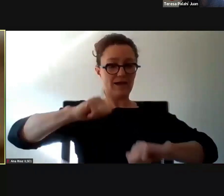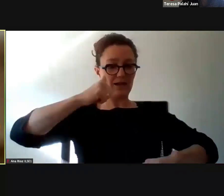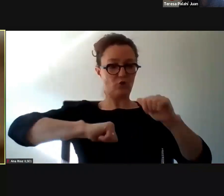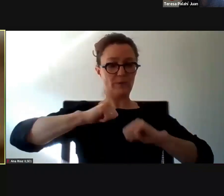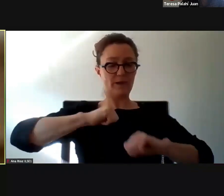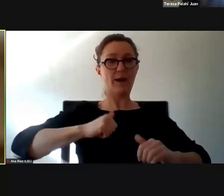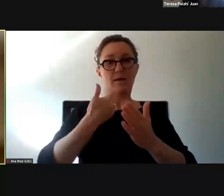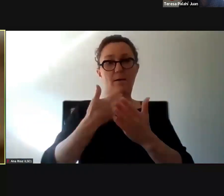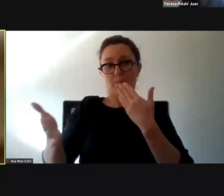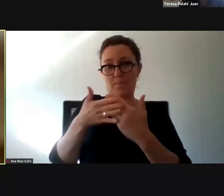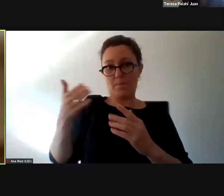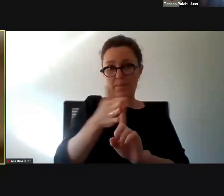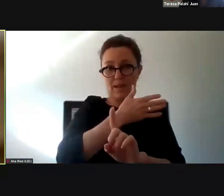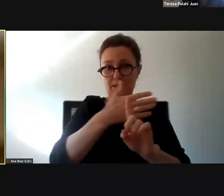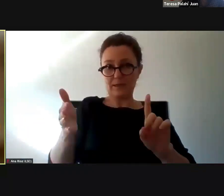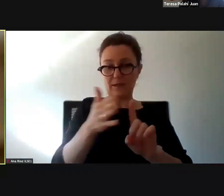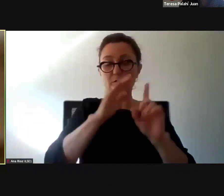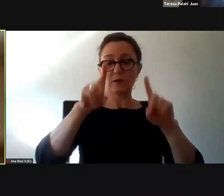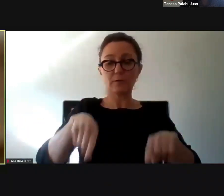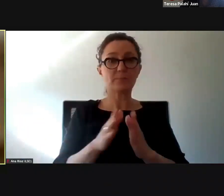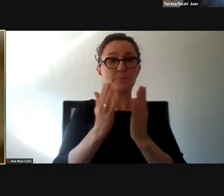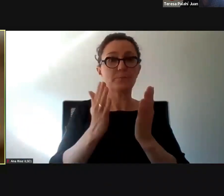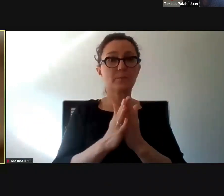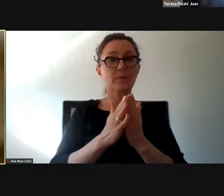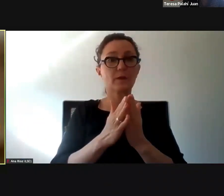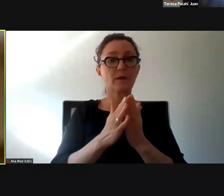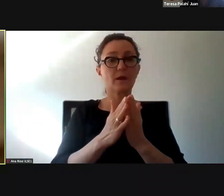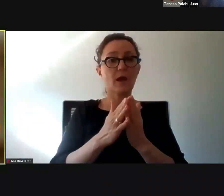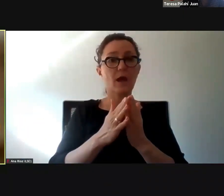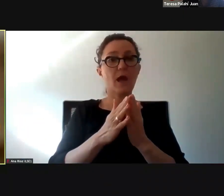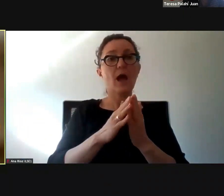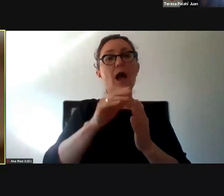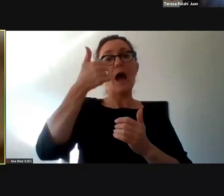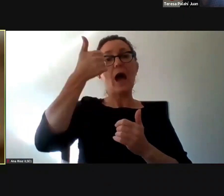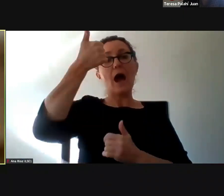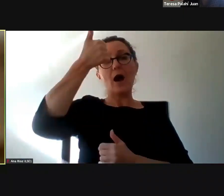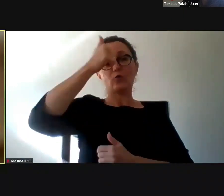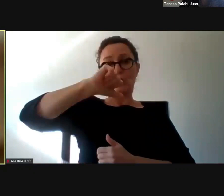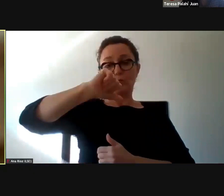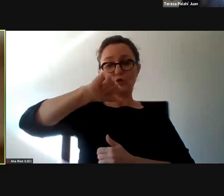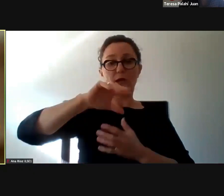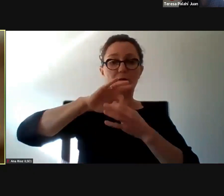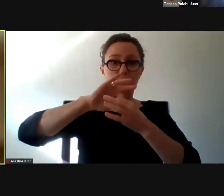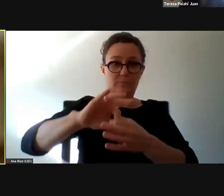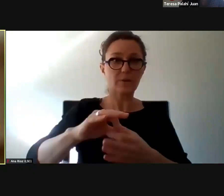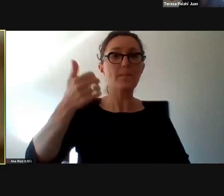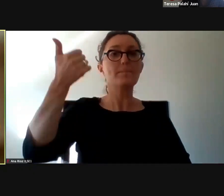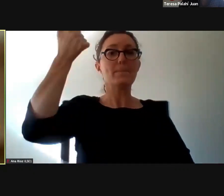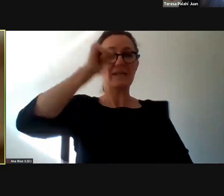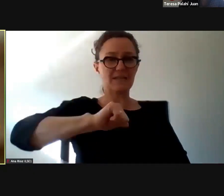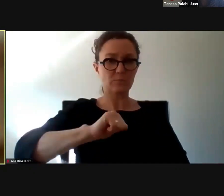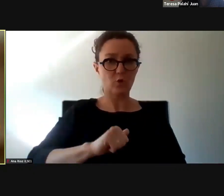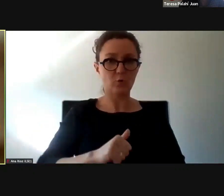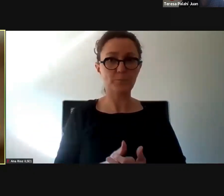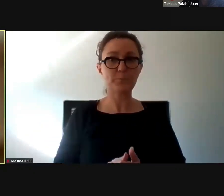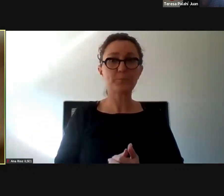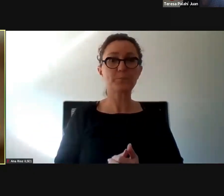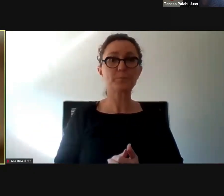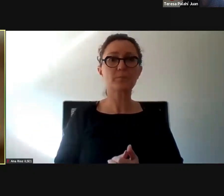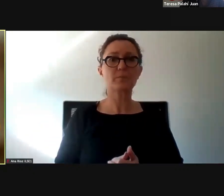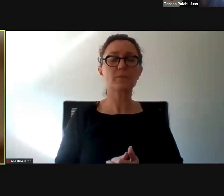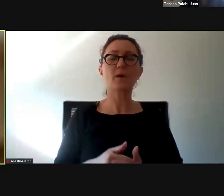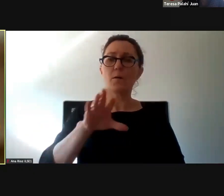libro publicado, Autopsia del machismo. Miguel ha sido galardonado en